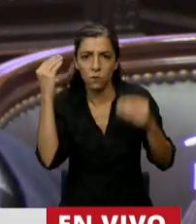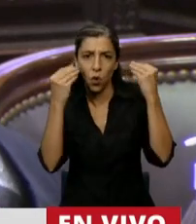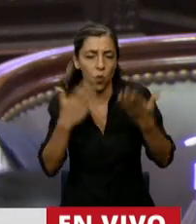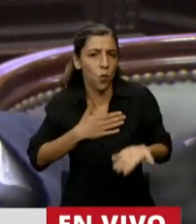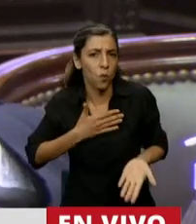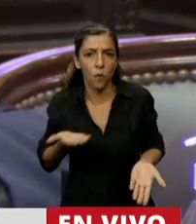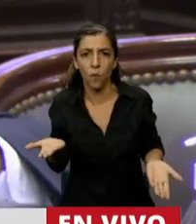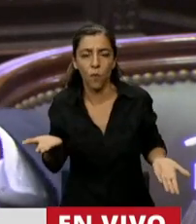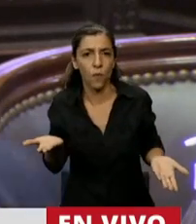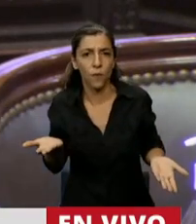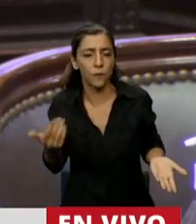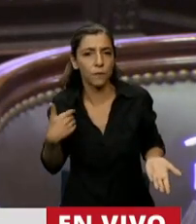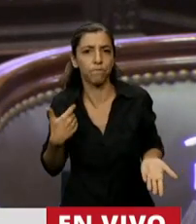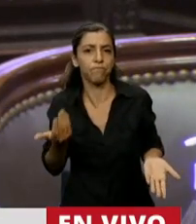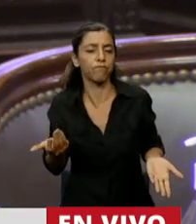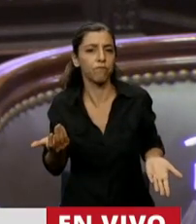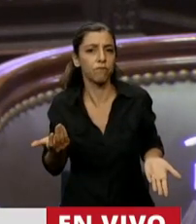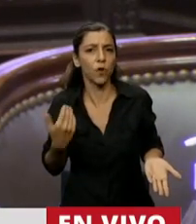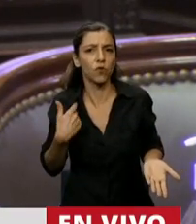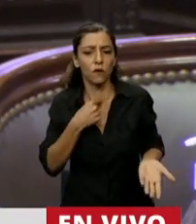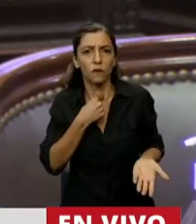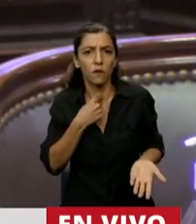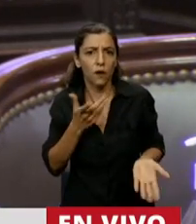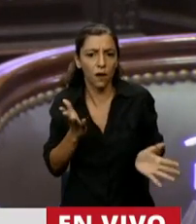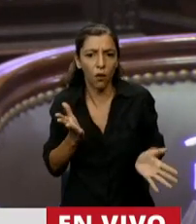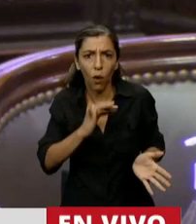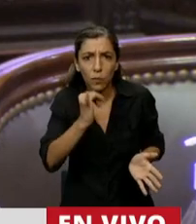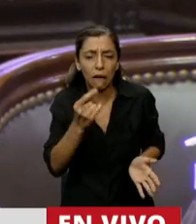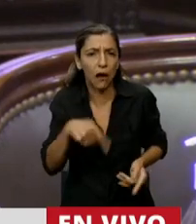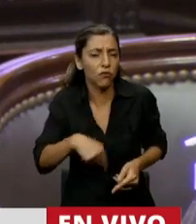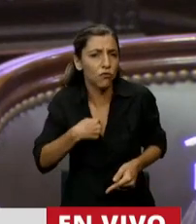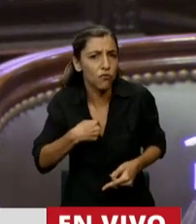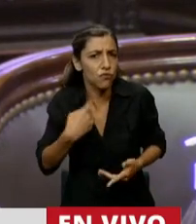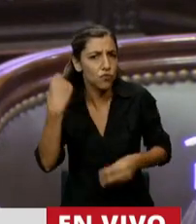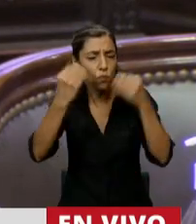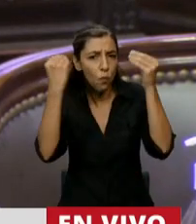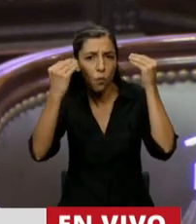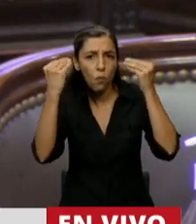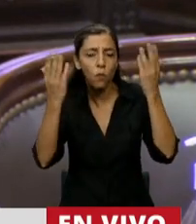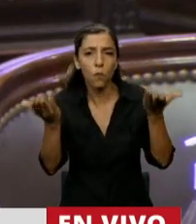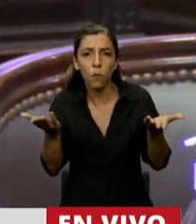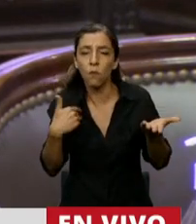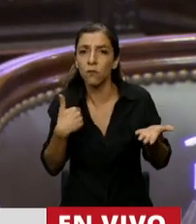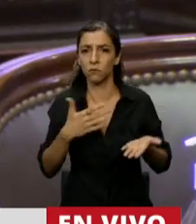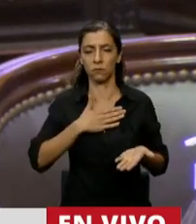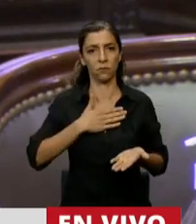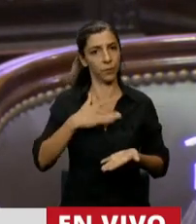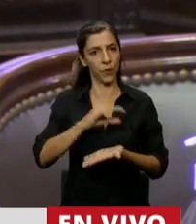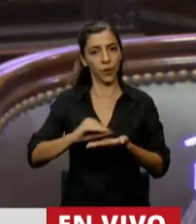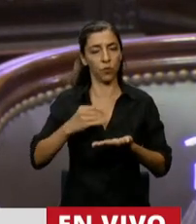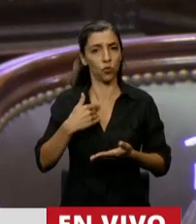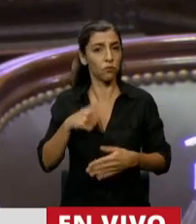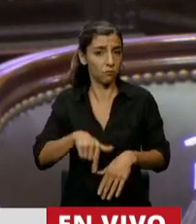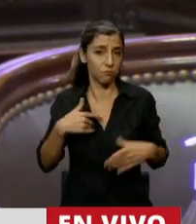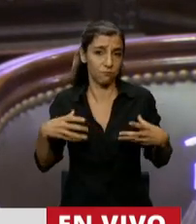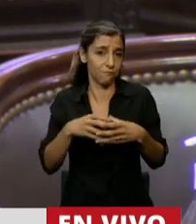eso en esta introducción me quise parar sobre esto. Me preocupa porque, como diputado de la